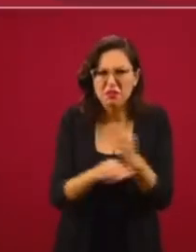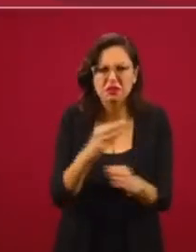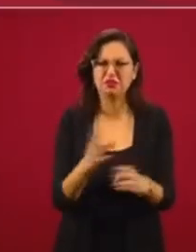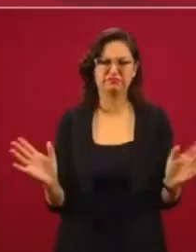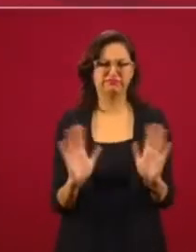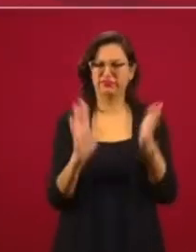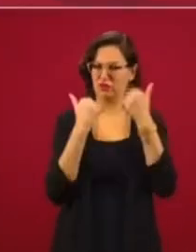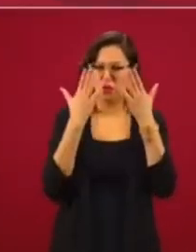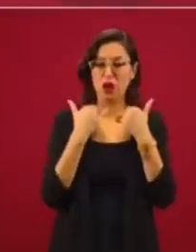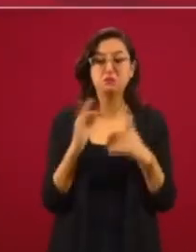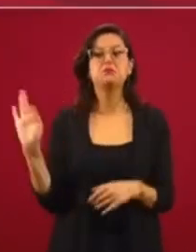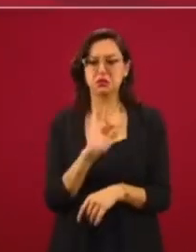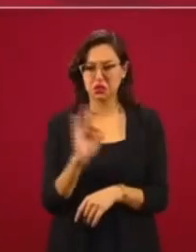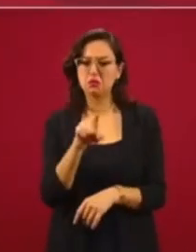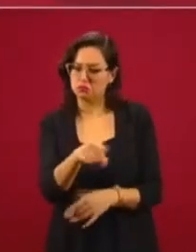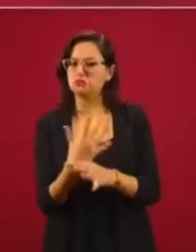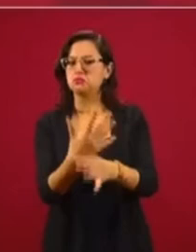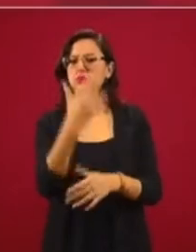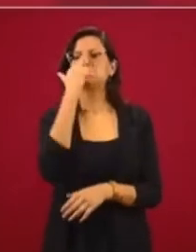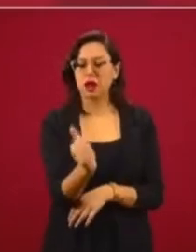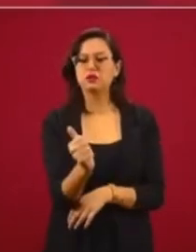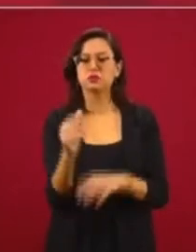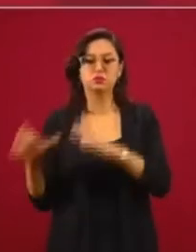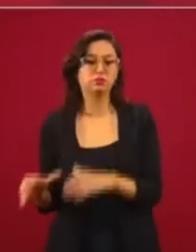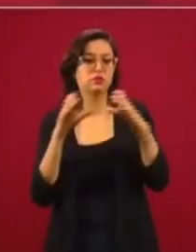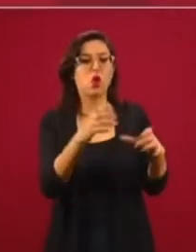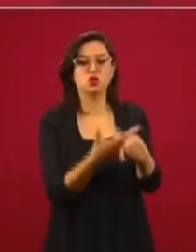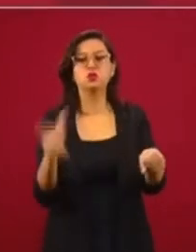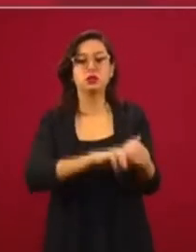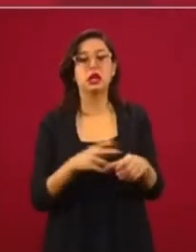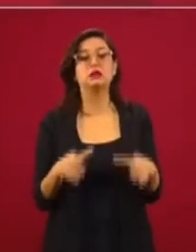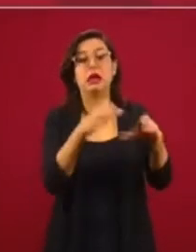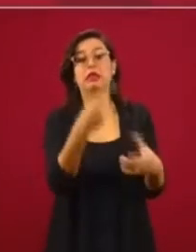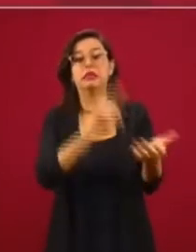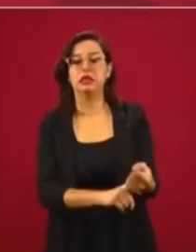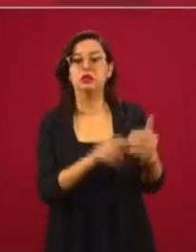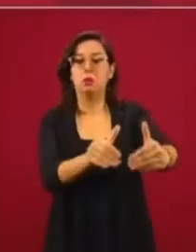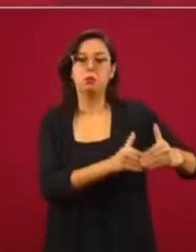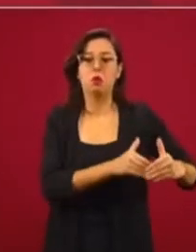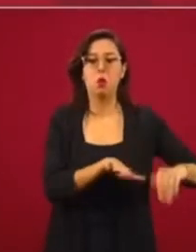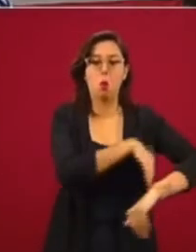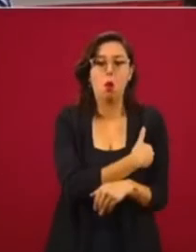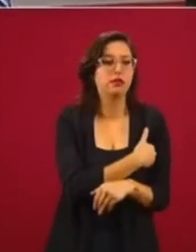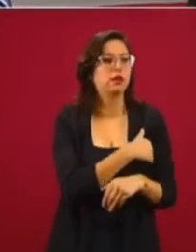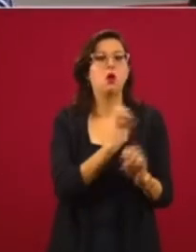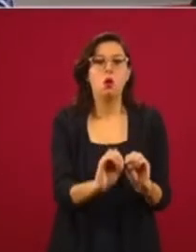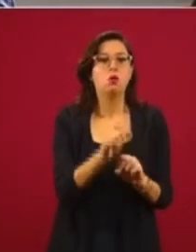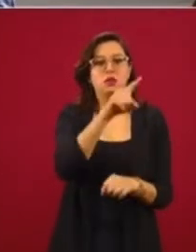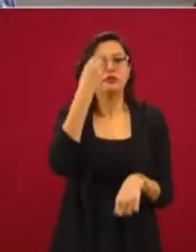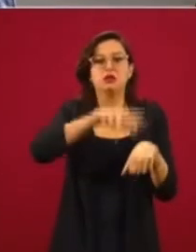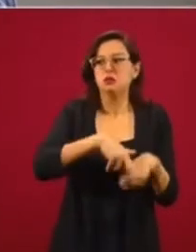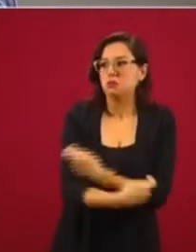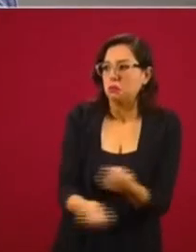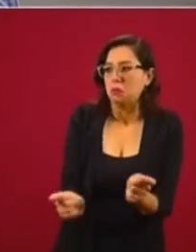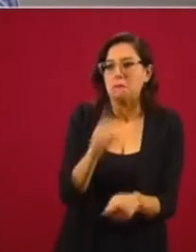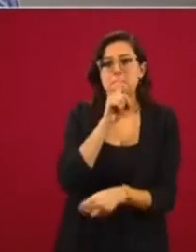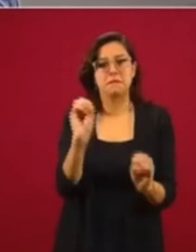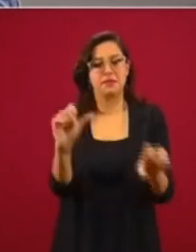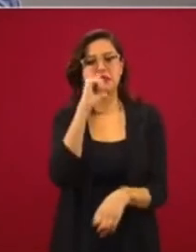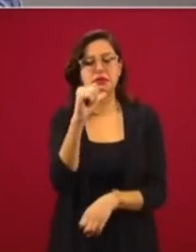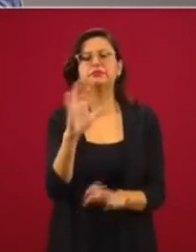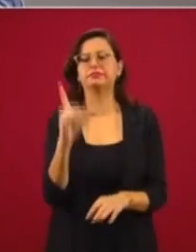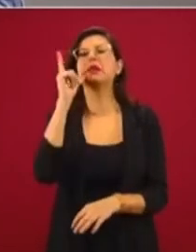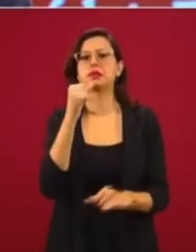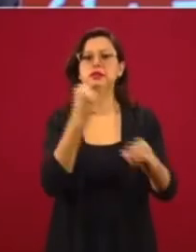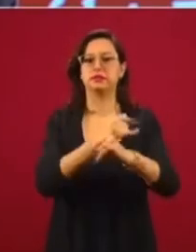Puede ser, como lo estás mencionando, que se entregue al hospital y que ahí se almacene o no se distribuya. Pero mañana informamos. Lo